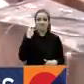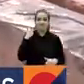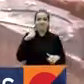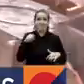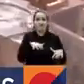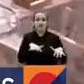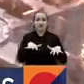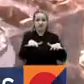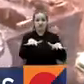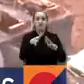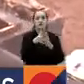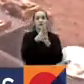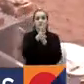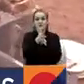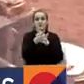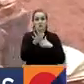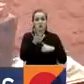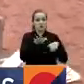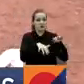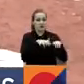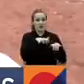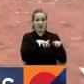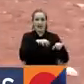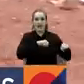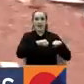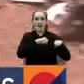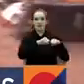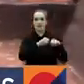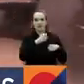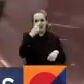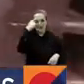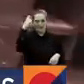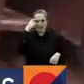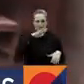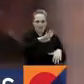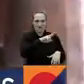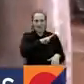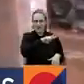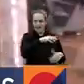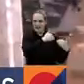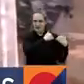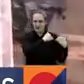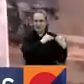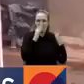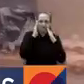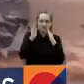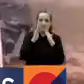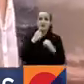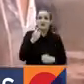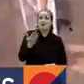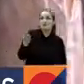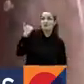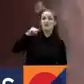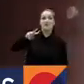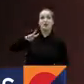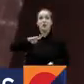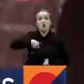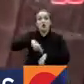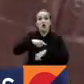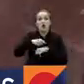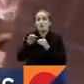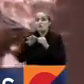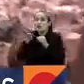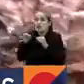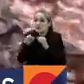De acuerdo con el reporte que ha entregado la Secretaría de Gestión de Riesgo del Valle del Cauca, en las últimas 24 horas, 17 municipios